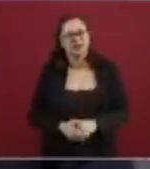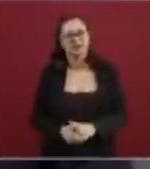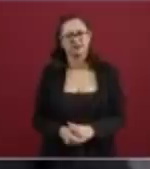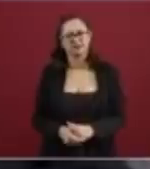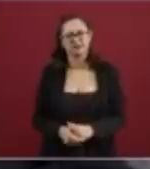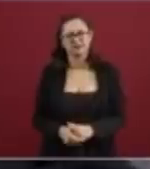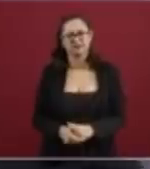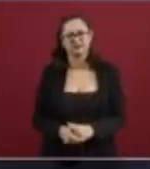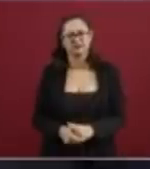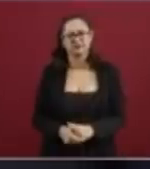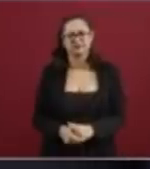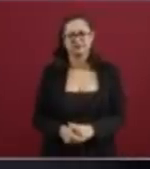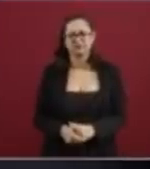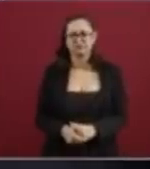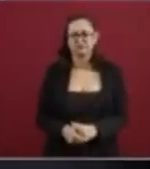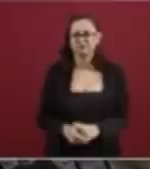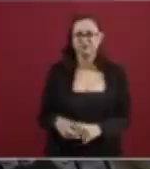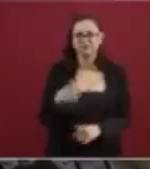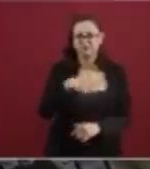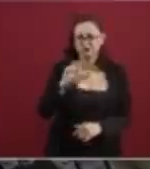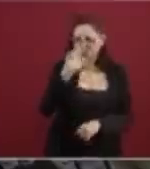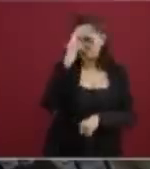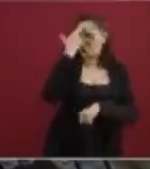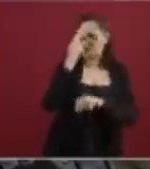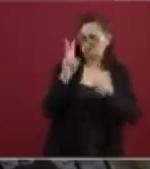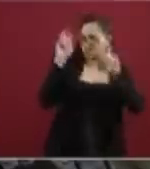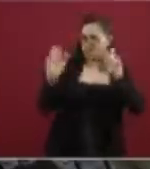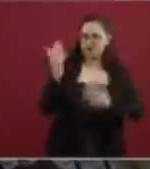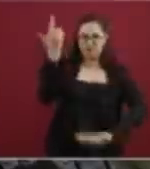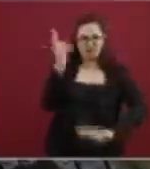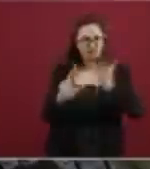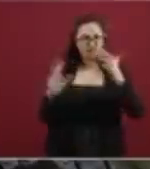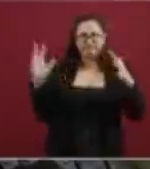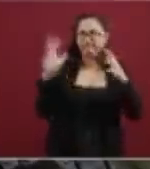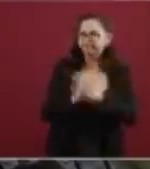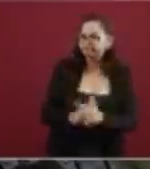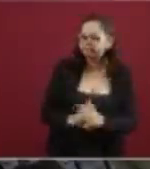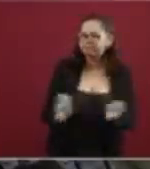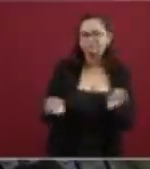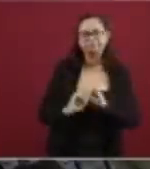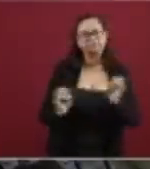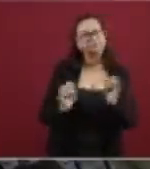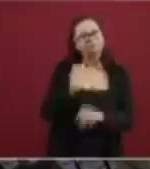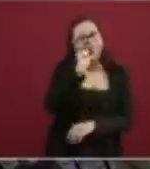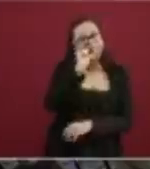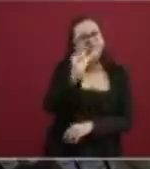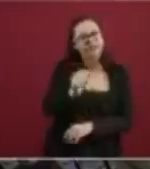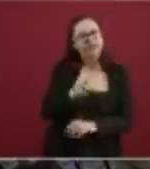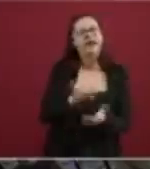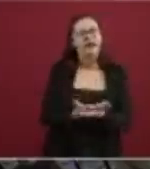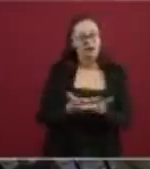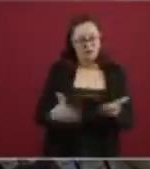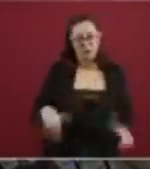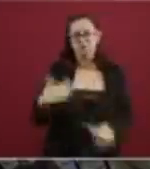No querían nada ya con la revolución. Entonces, nosotros sí vamos a atender esa fecha.